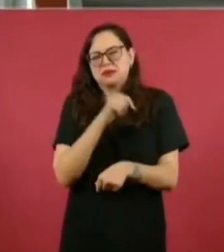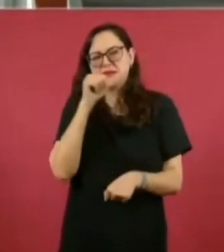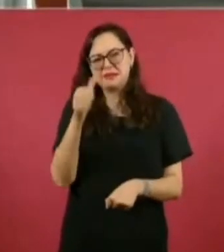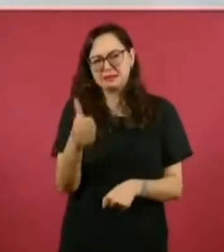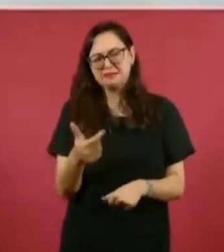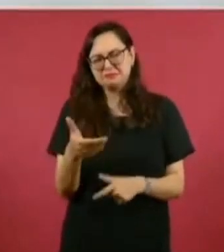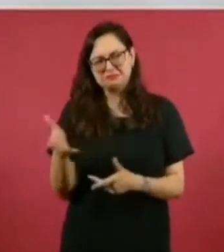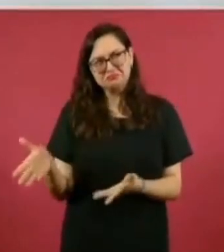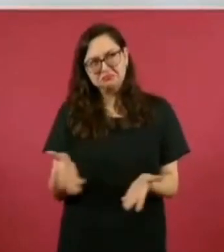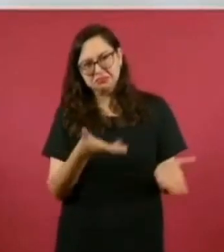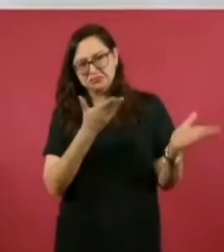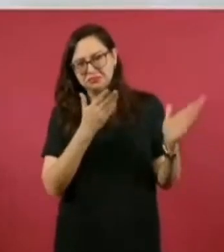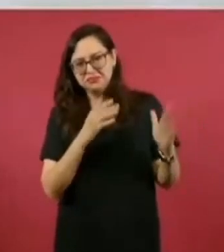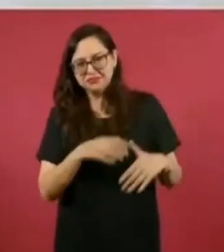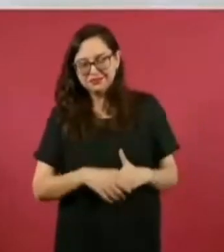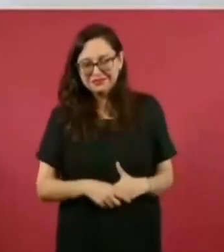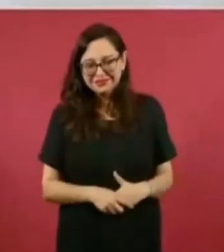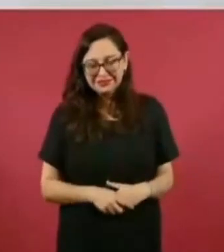que